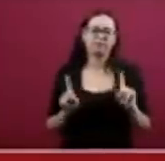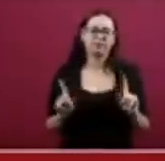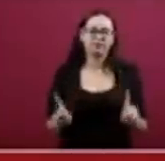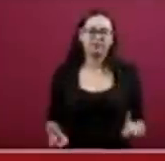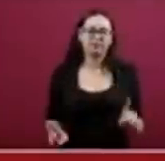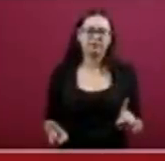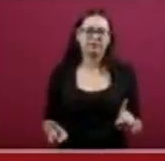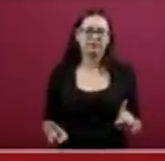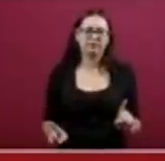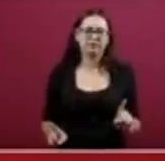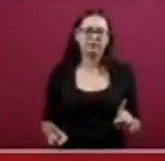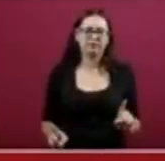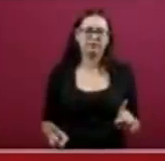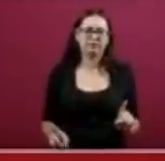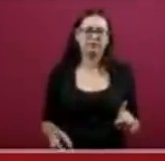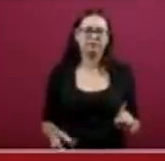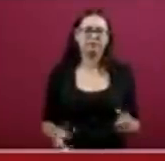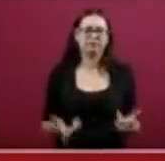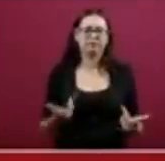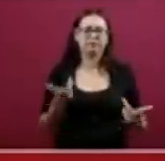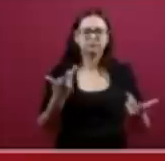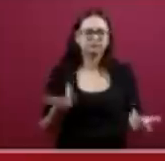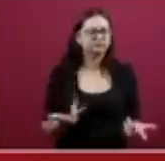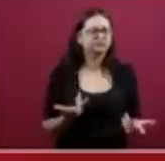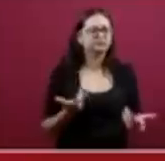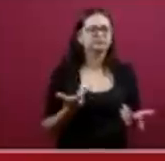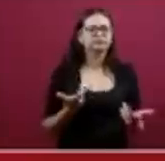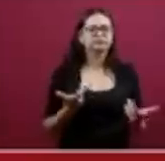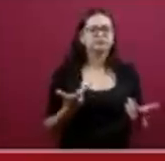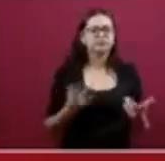sea lo mejor posible